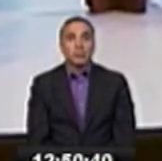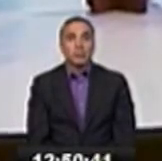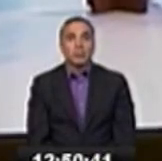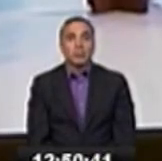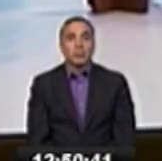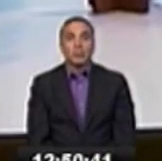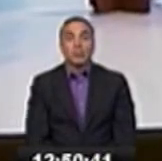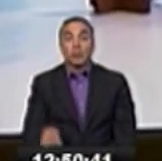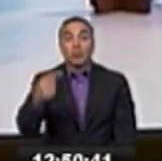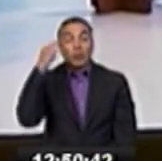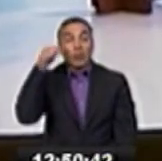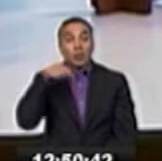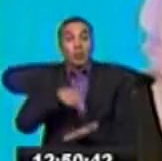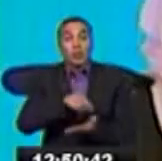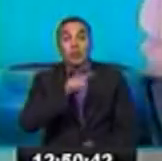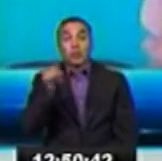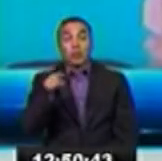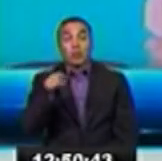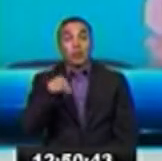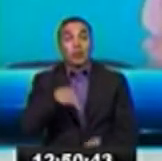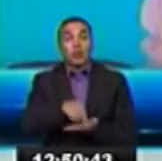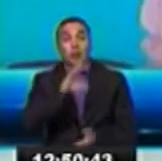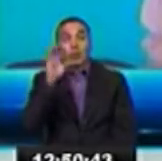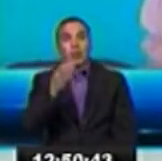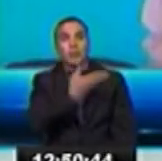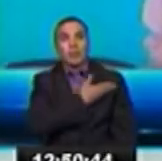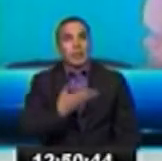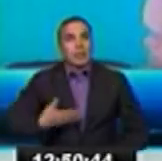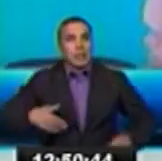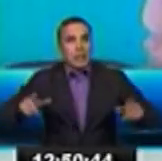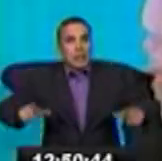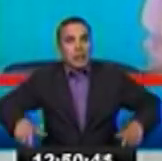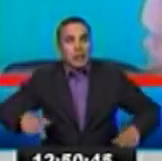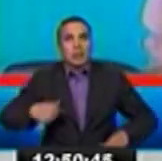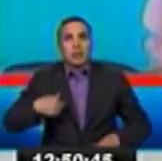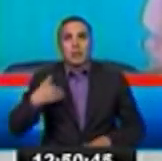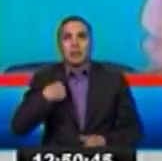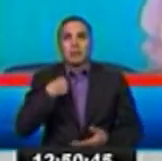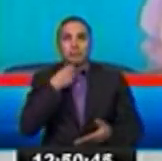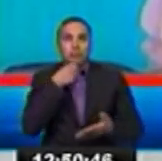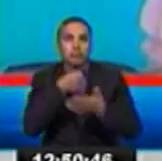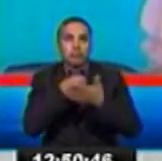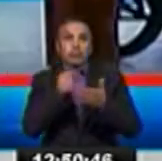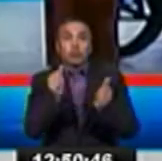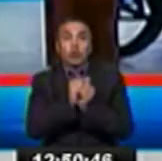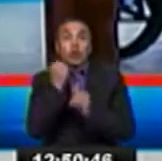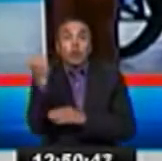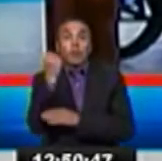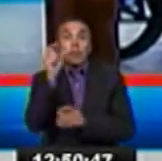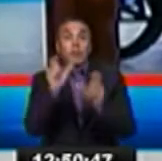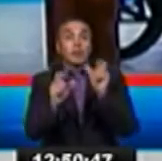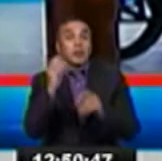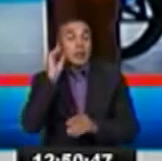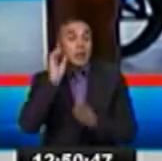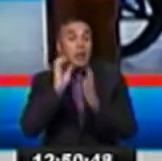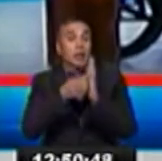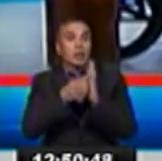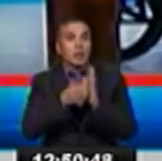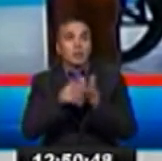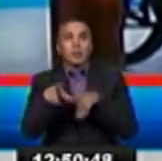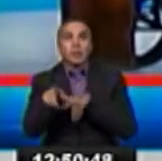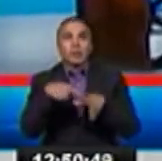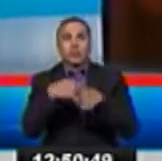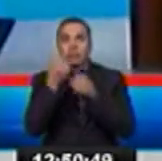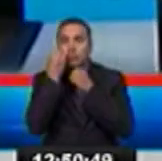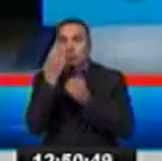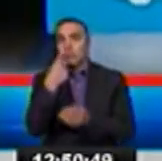En el gobierno zonal del litoral, el presidente de la República, Lenín Moreno, mantuvo una entrevista con reconocidos radiodifusores. En el espacio